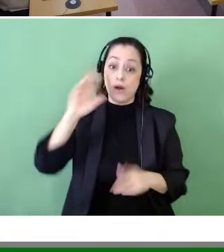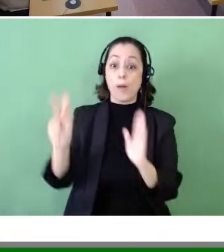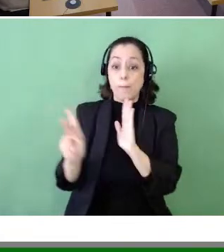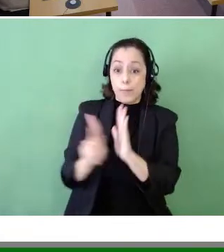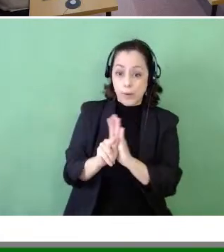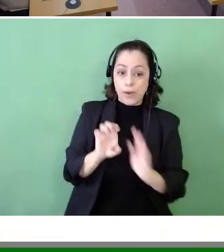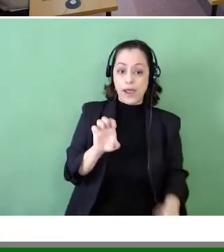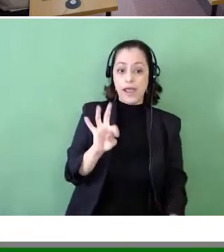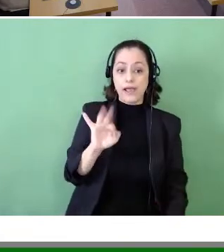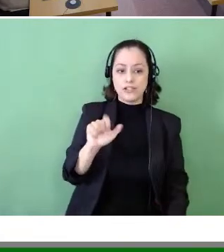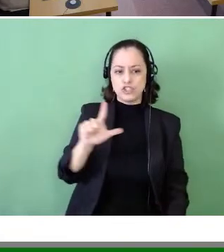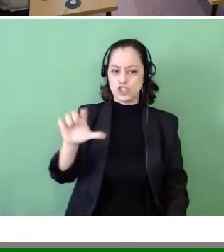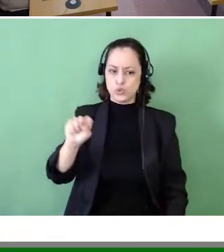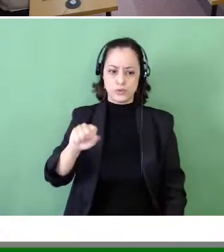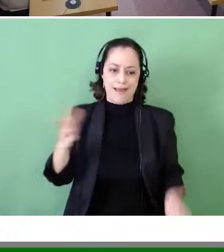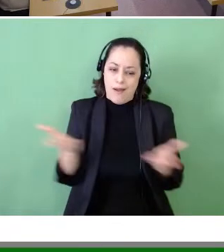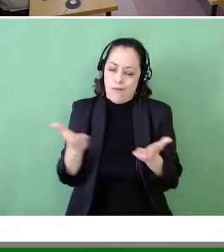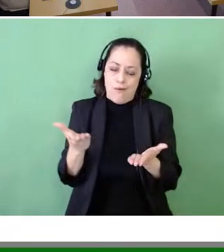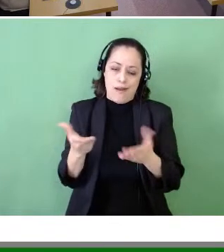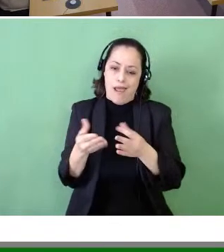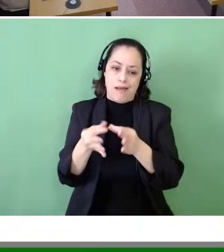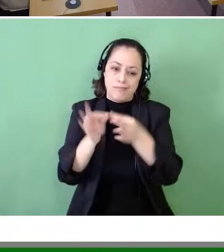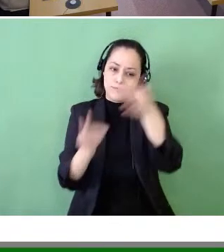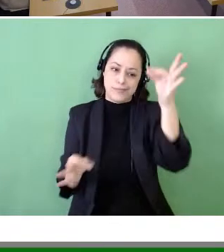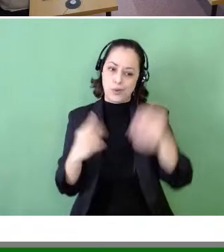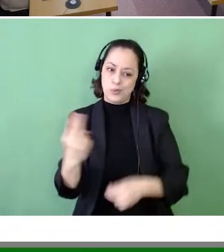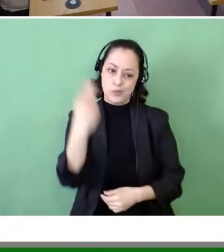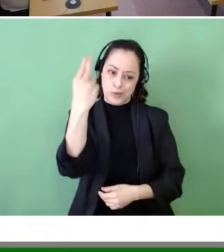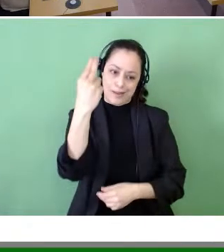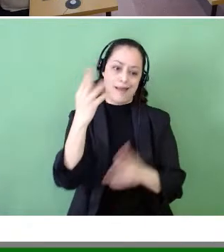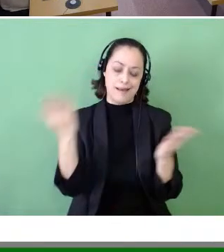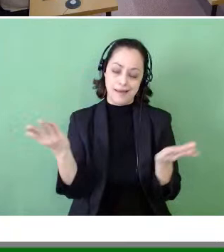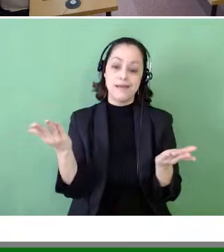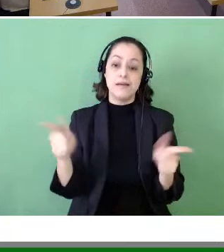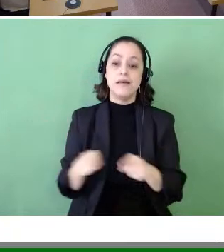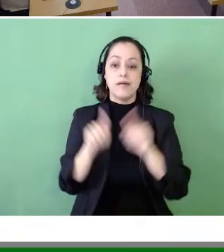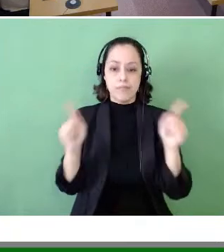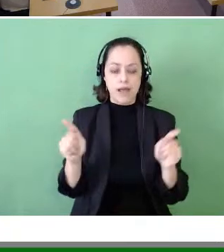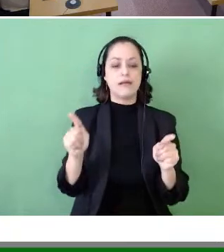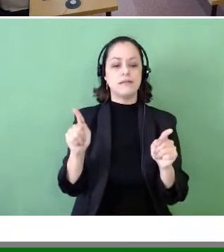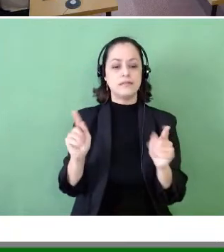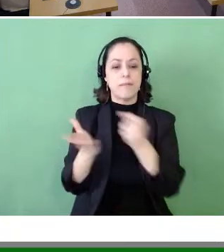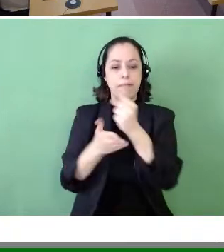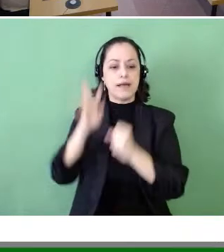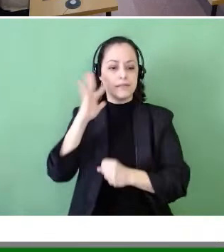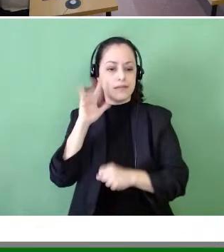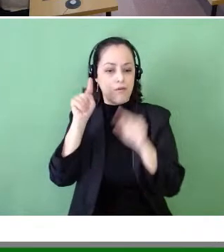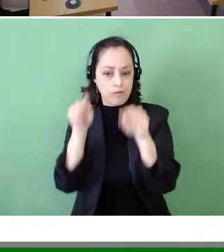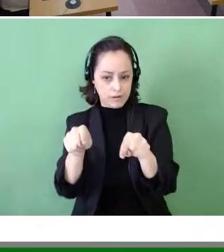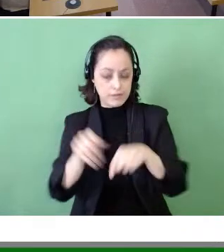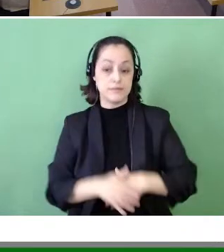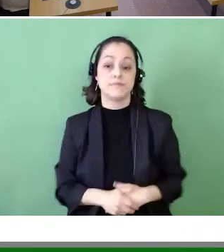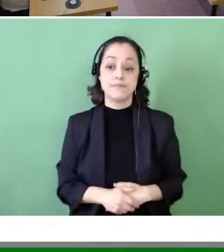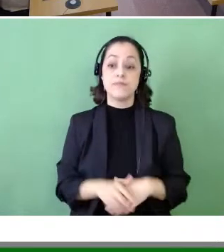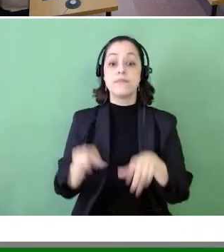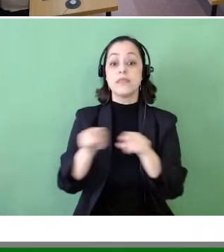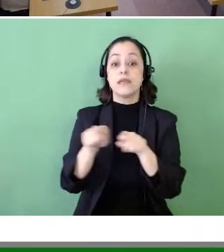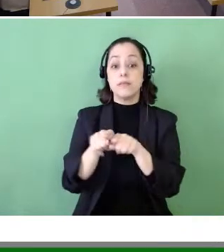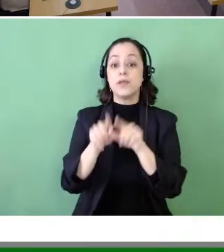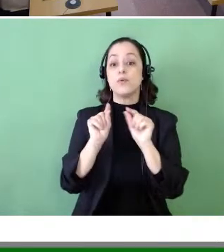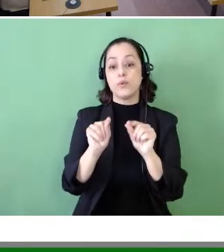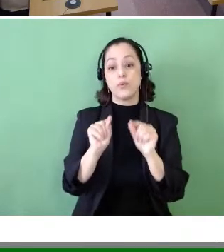voy a explicar aquí porque es muy sencillo, entonces no es posible. Y también hicimos